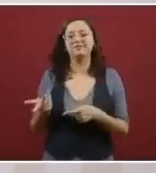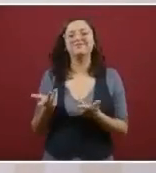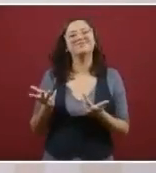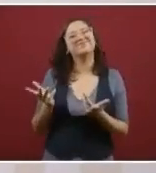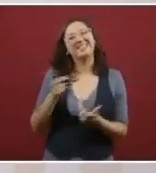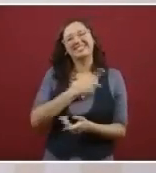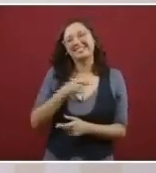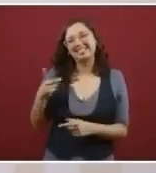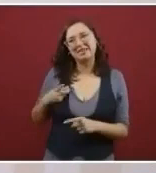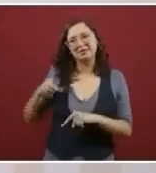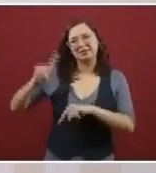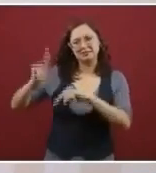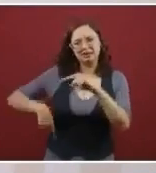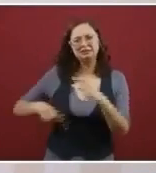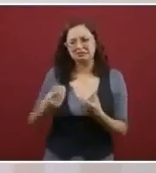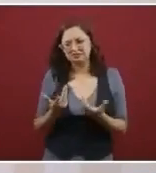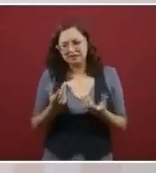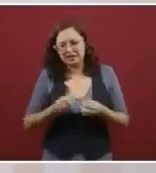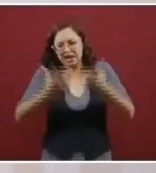ética.